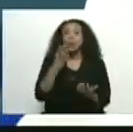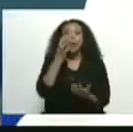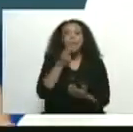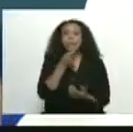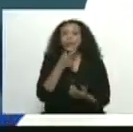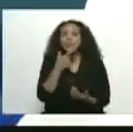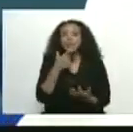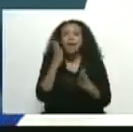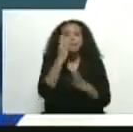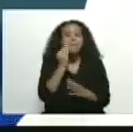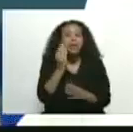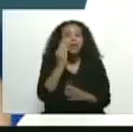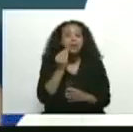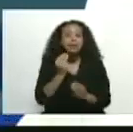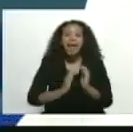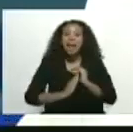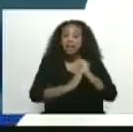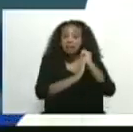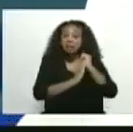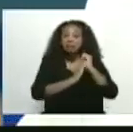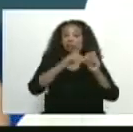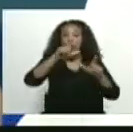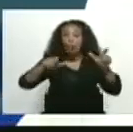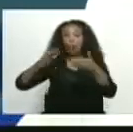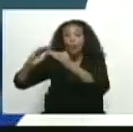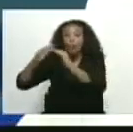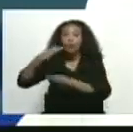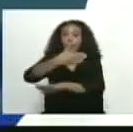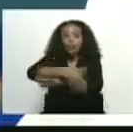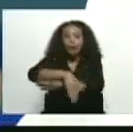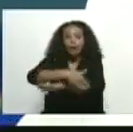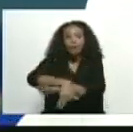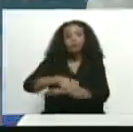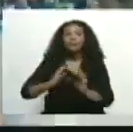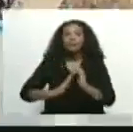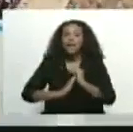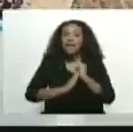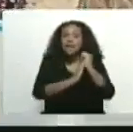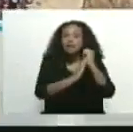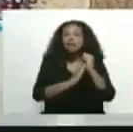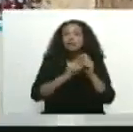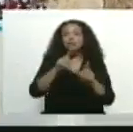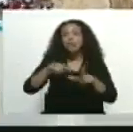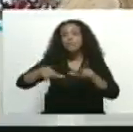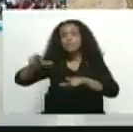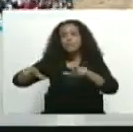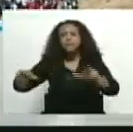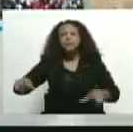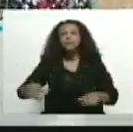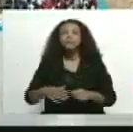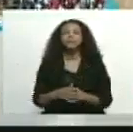Manejamos todos los que son los líderes, ¿verdad? De calle, esos